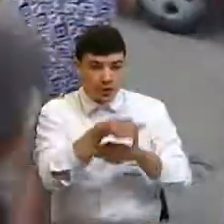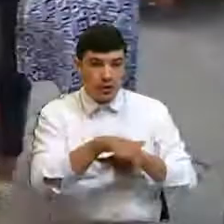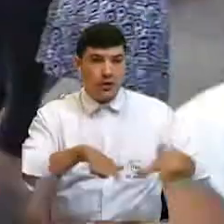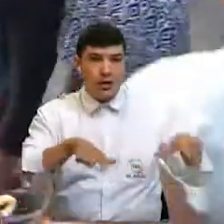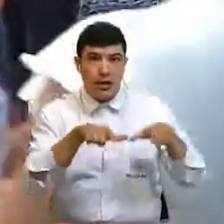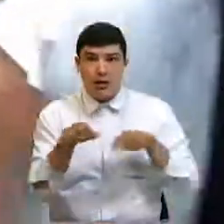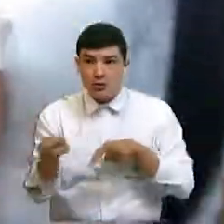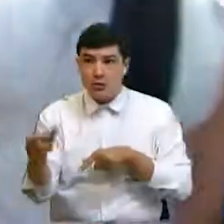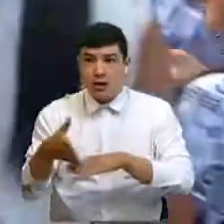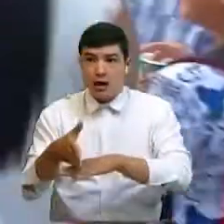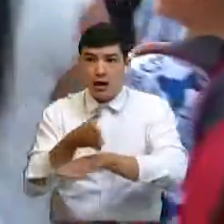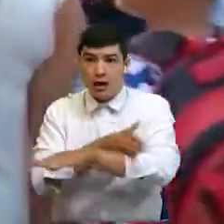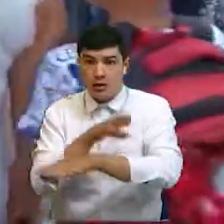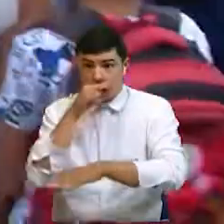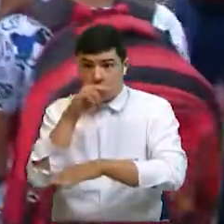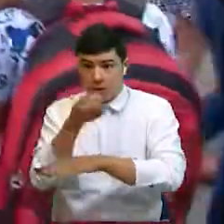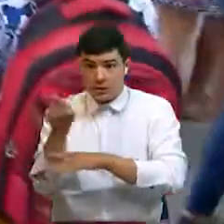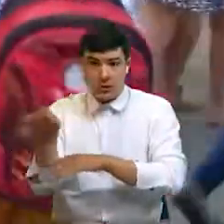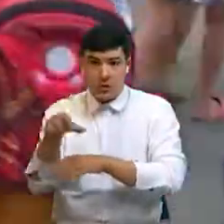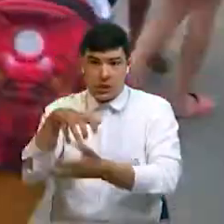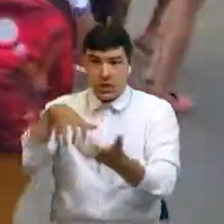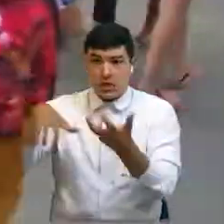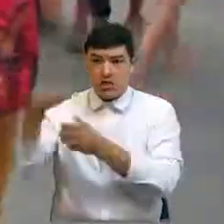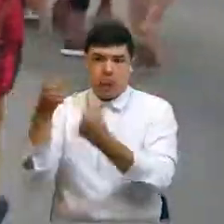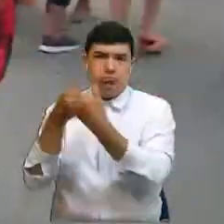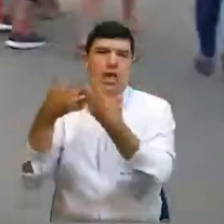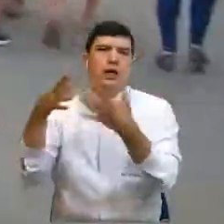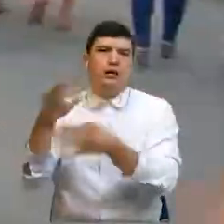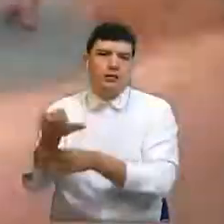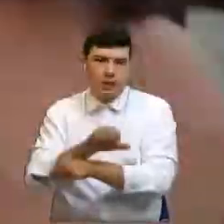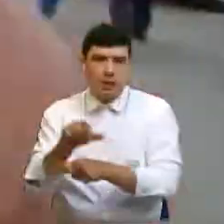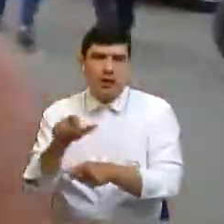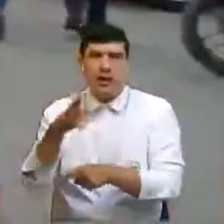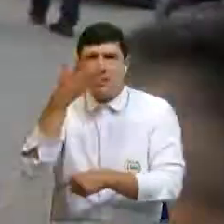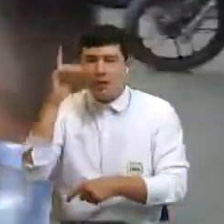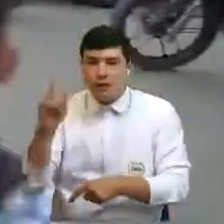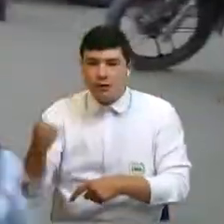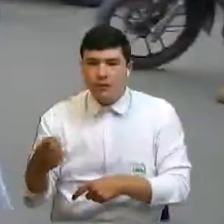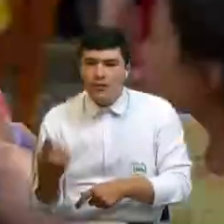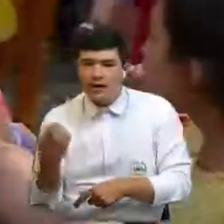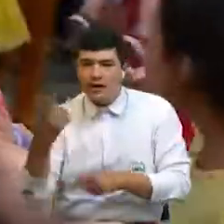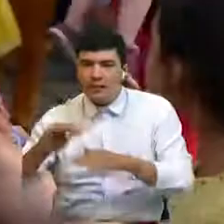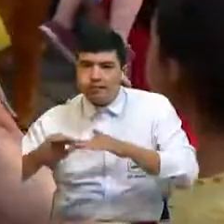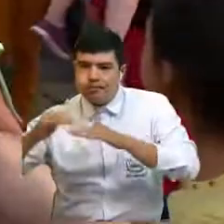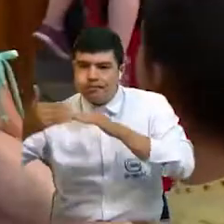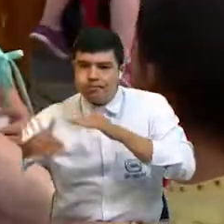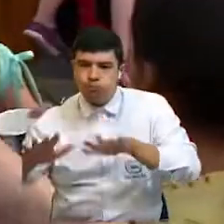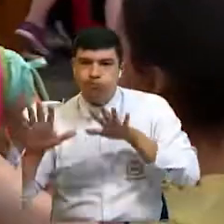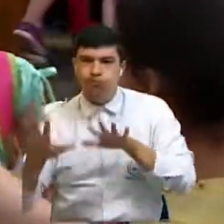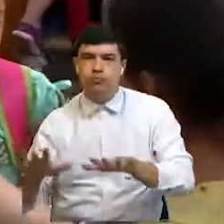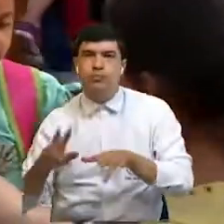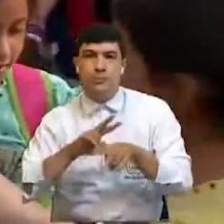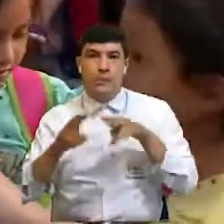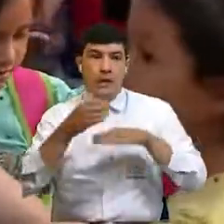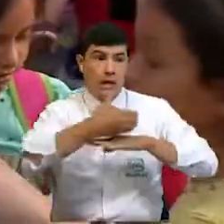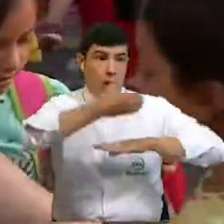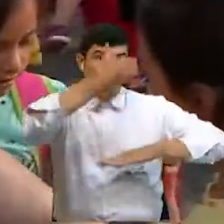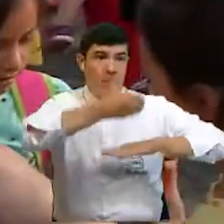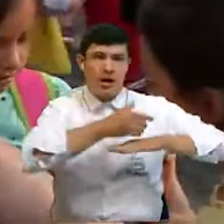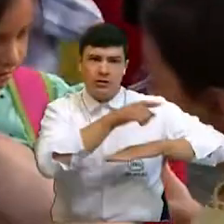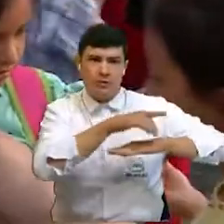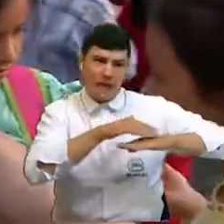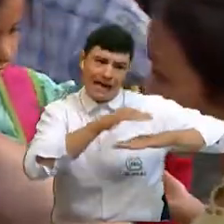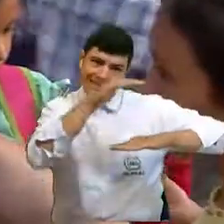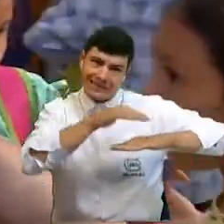vez atropellaron un niño por este desorden. Por los reductores de velocidad también. En la cumbre los reductores son